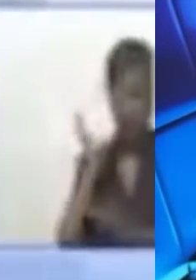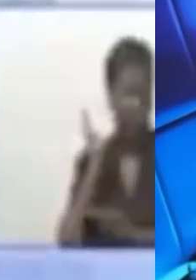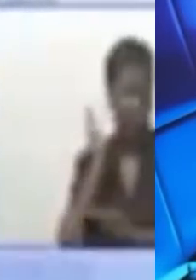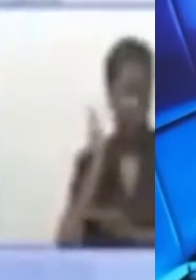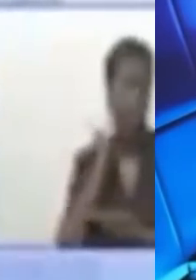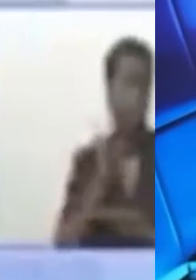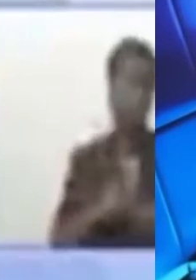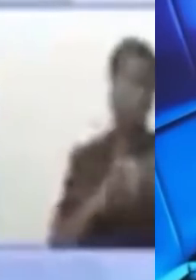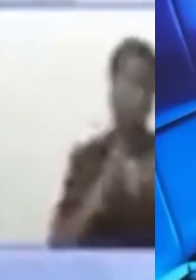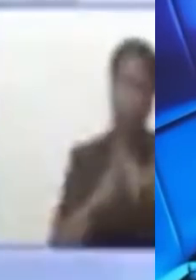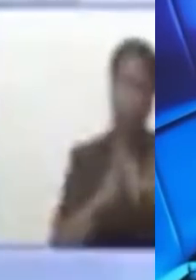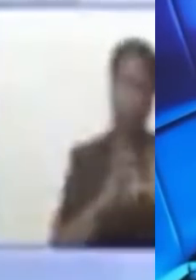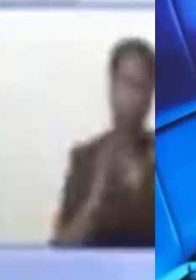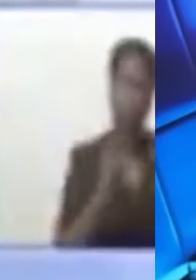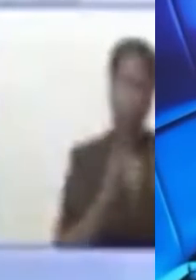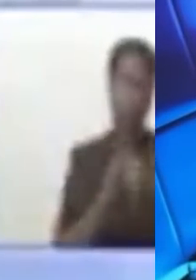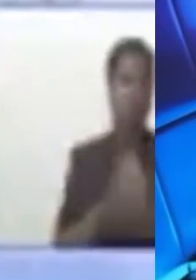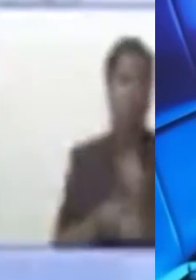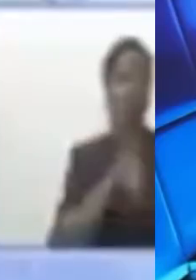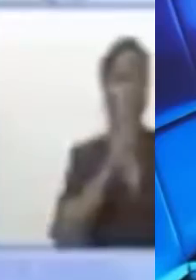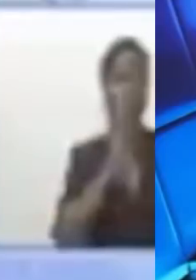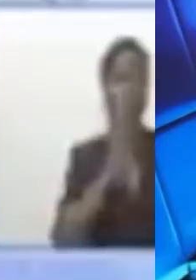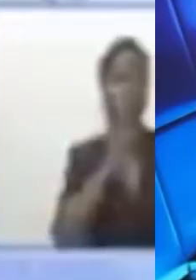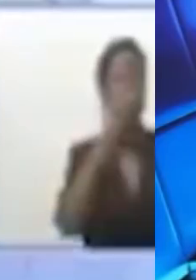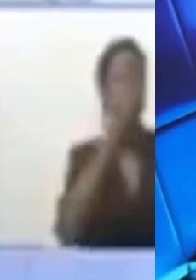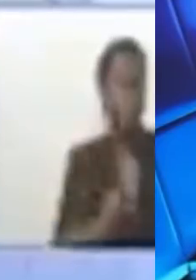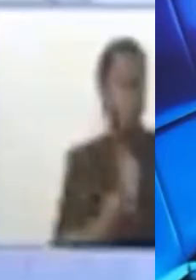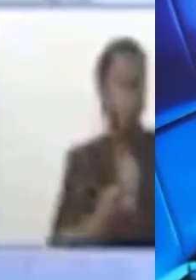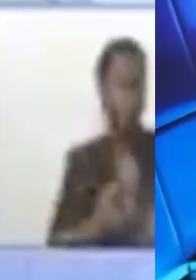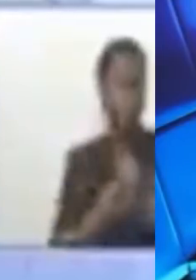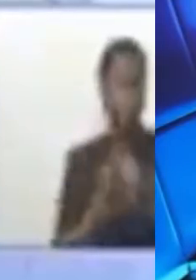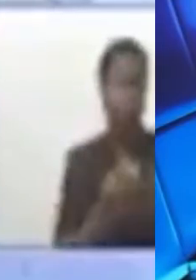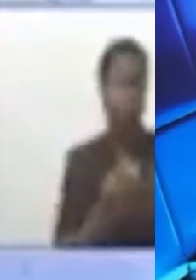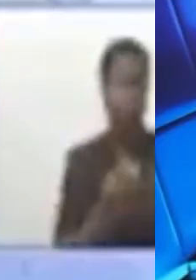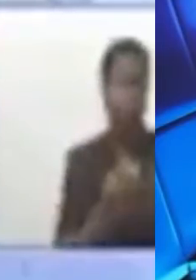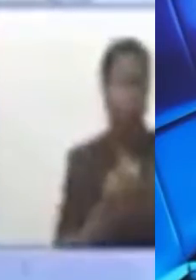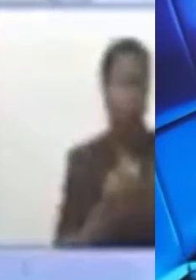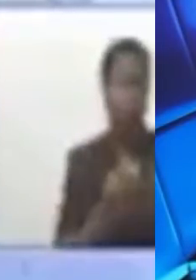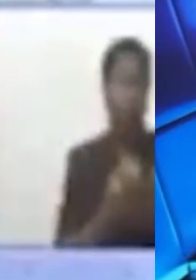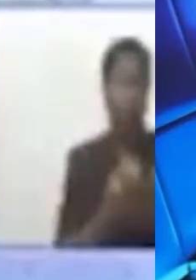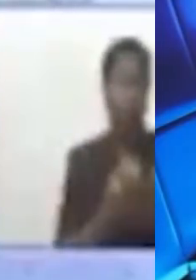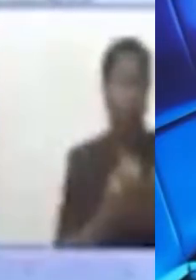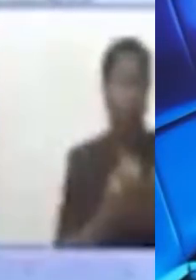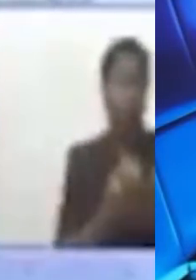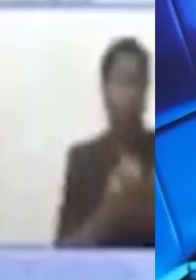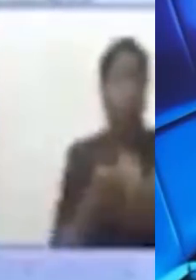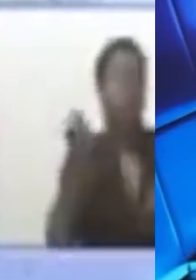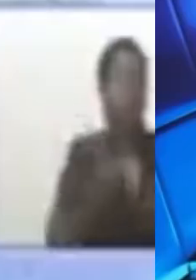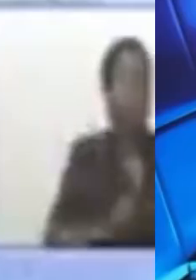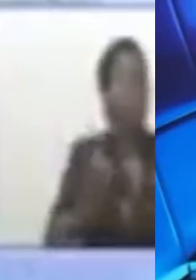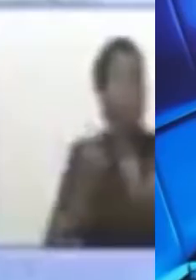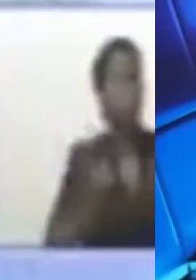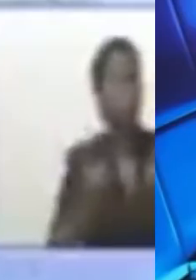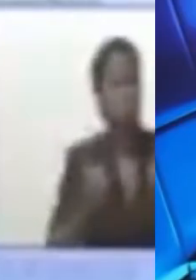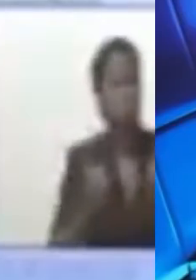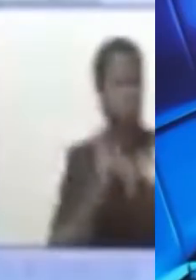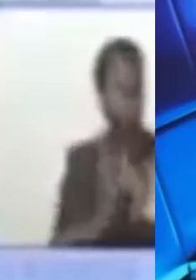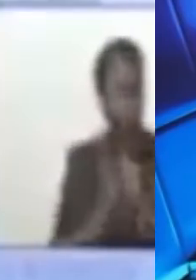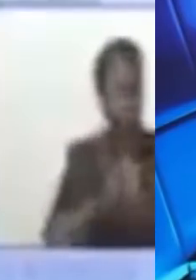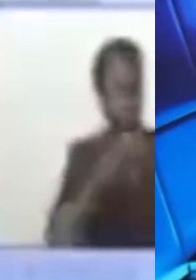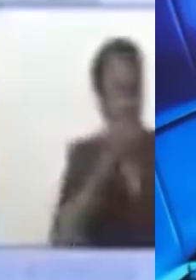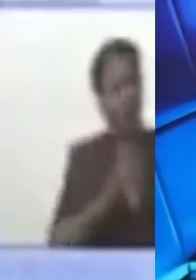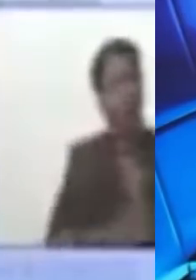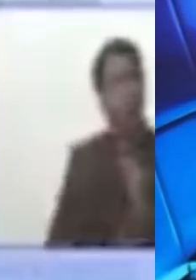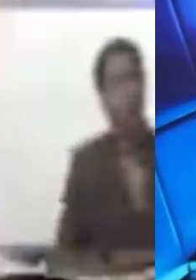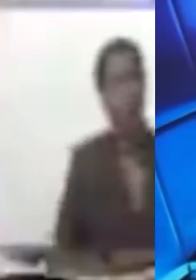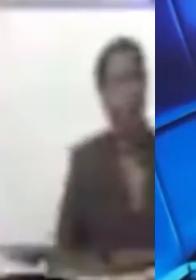familiar. Ella hace el comentario de 4 familias más y se trasladaron los cadáveres en este carro. ¿Qué hay de real en esto?